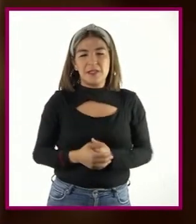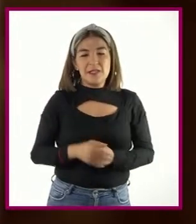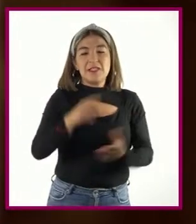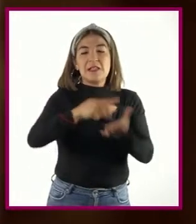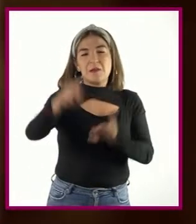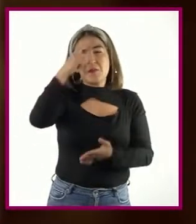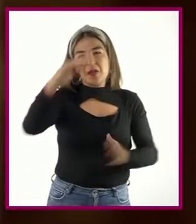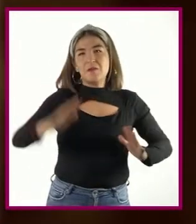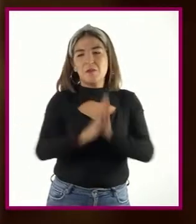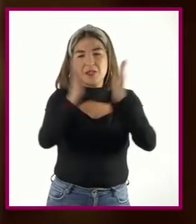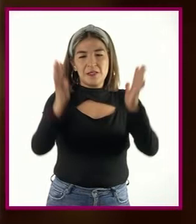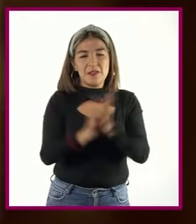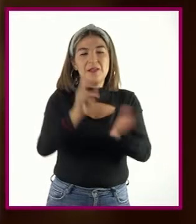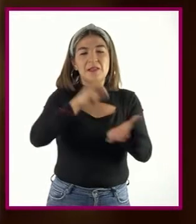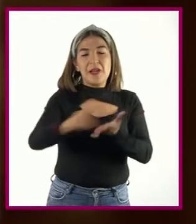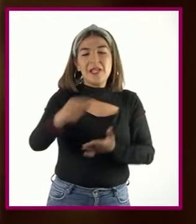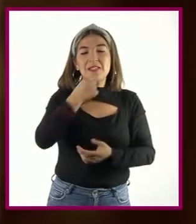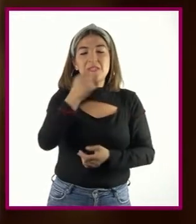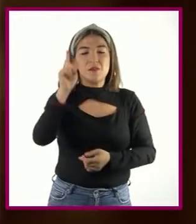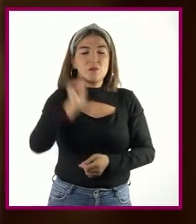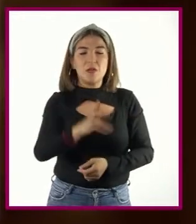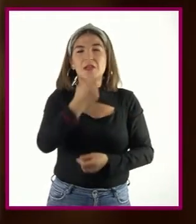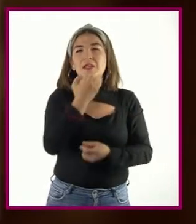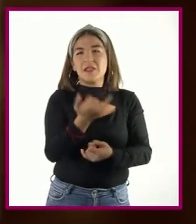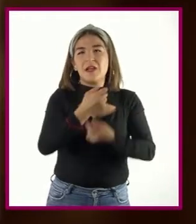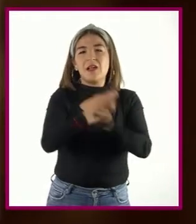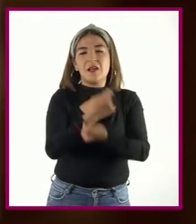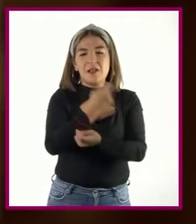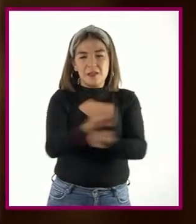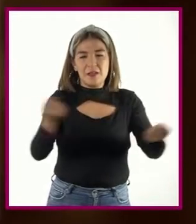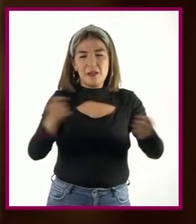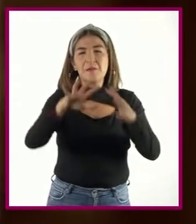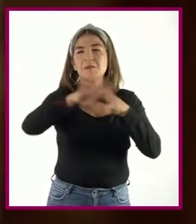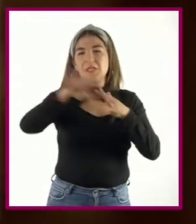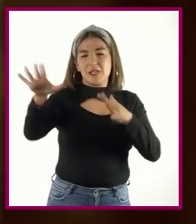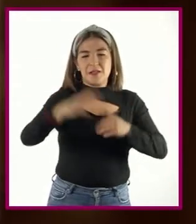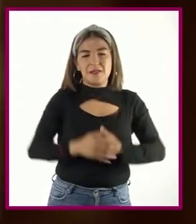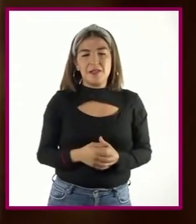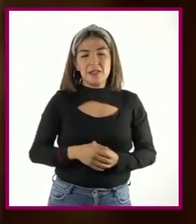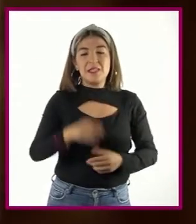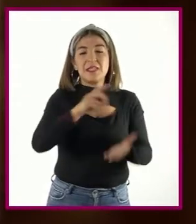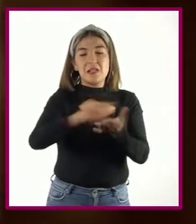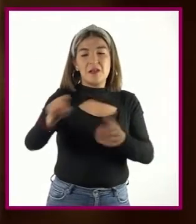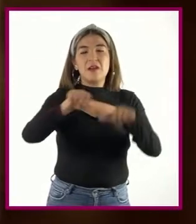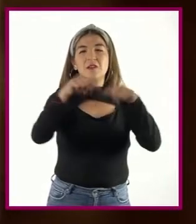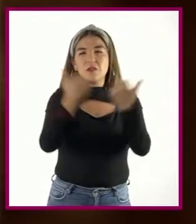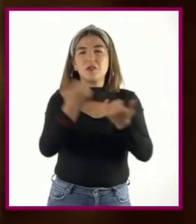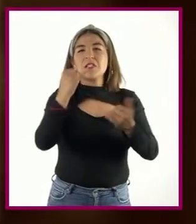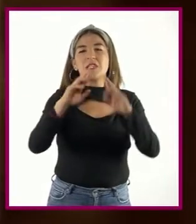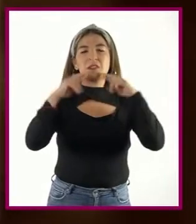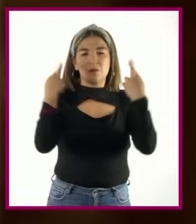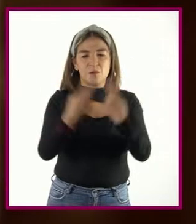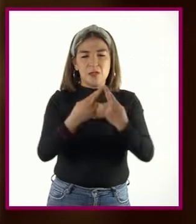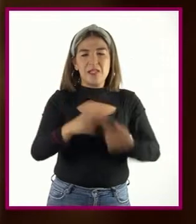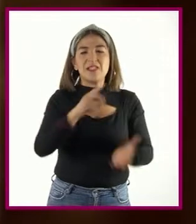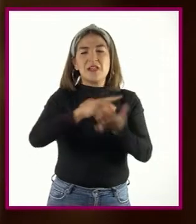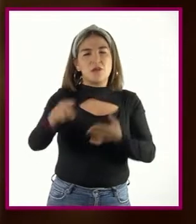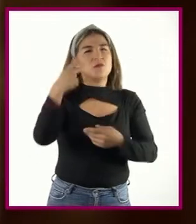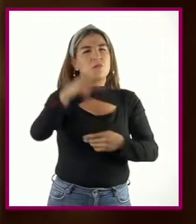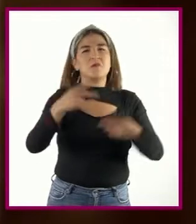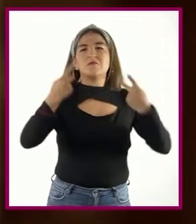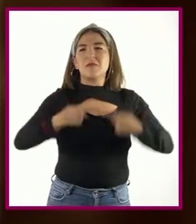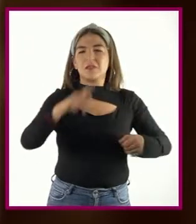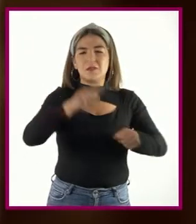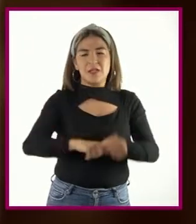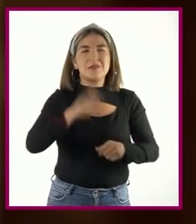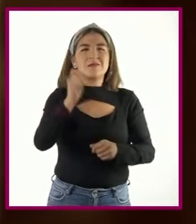de participación. Derechos de niñas, niños y adolescentes migrantes. Derecho de asociación y reunión. Derecho a la intimidad. Derecho a la